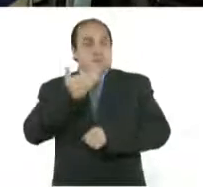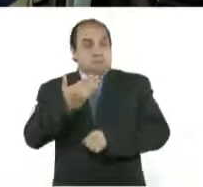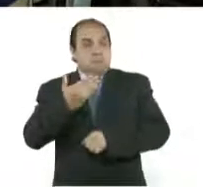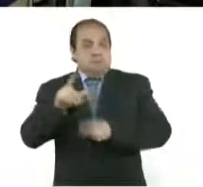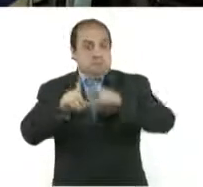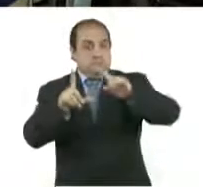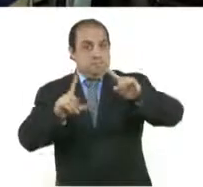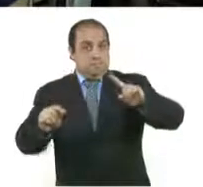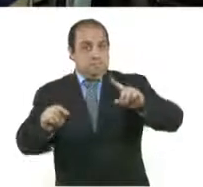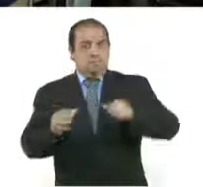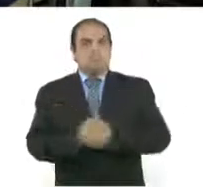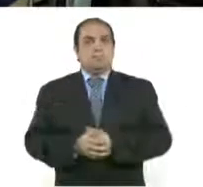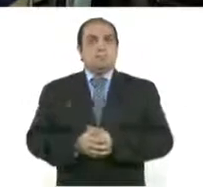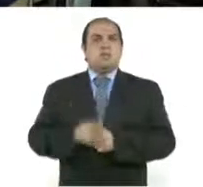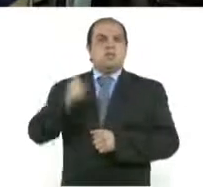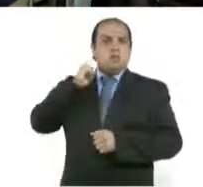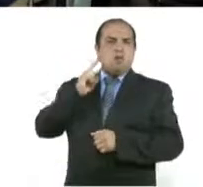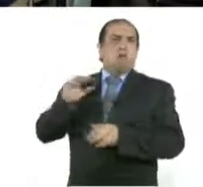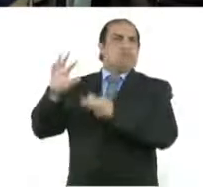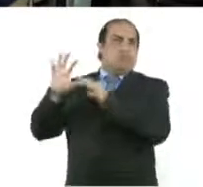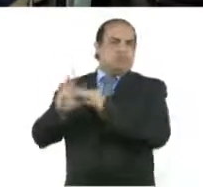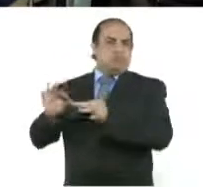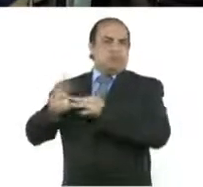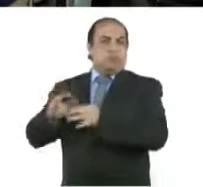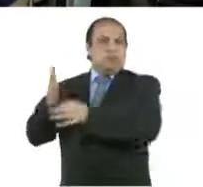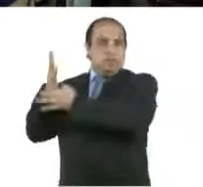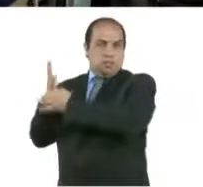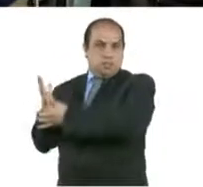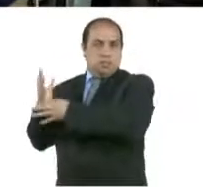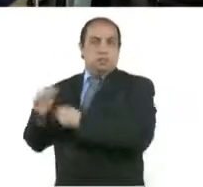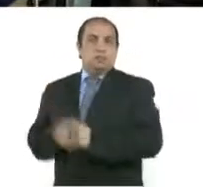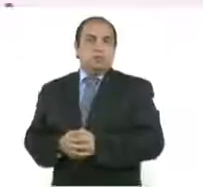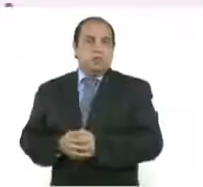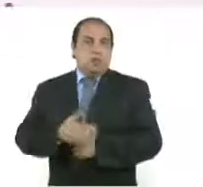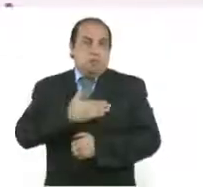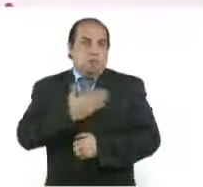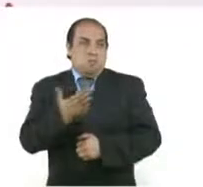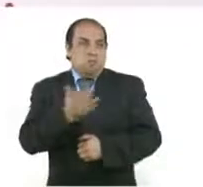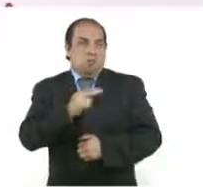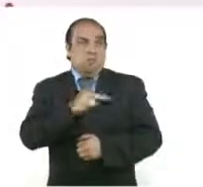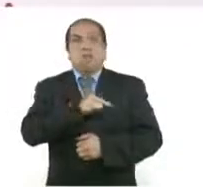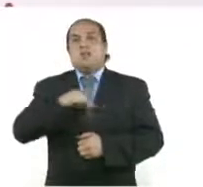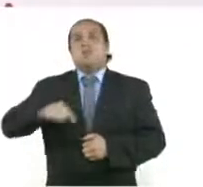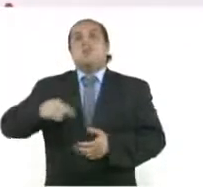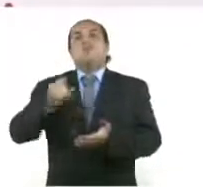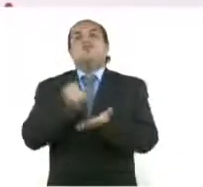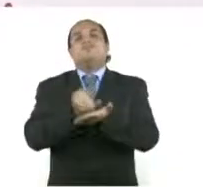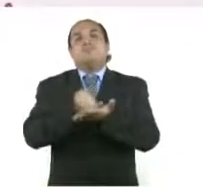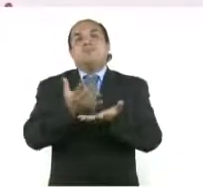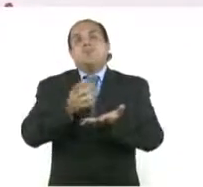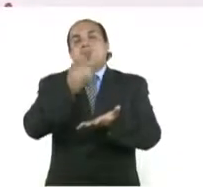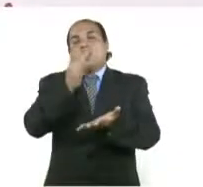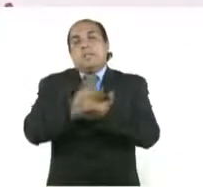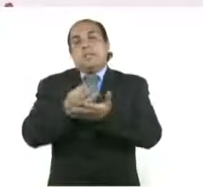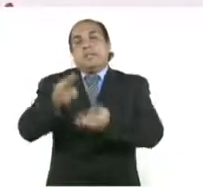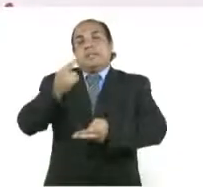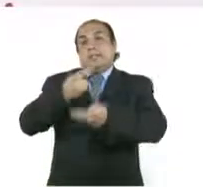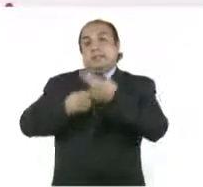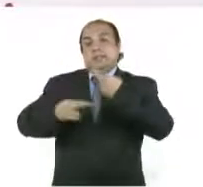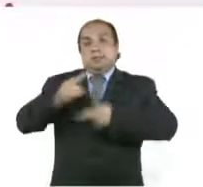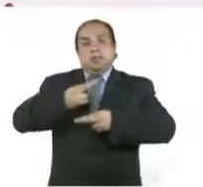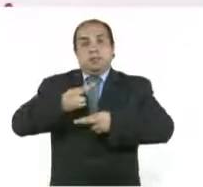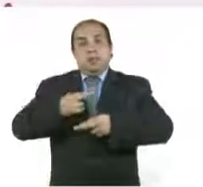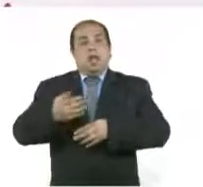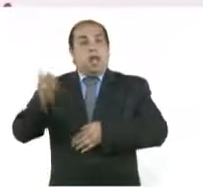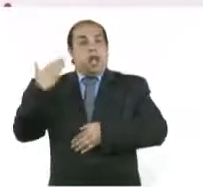He escuchado argumentos que dicen, bueno, es de nuestros impuestos, solamente nos están regresando lo